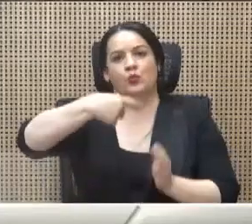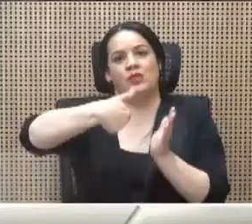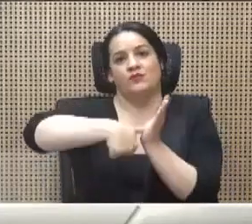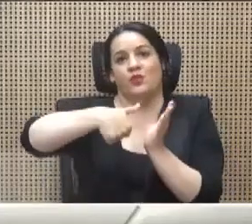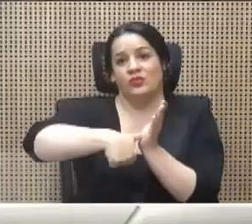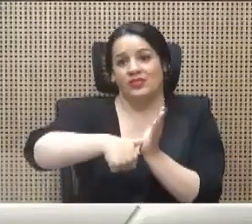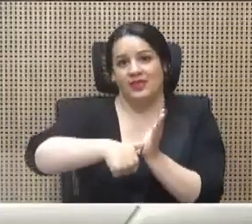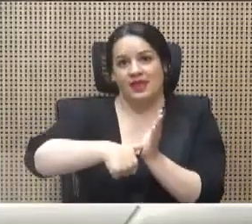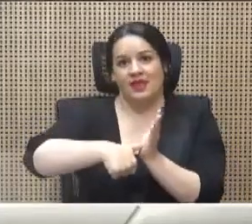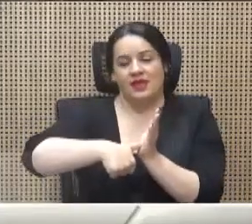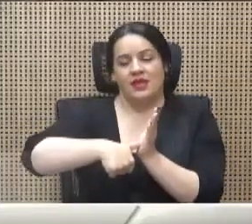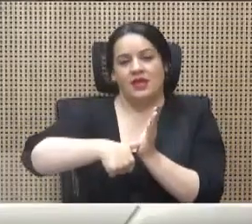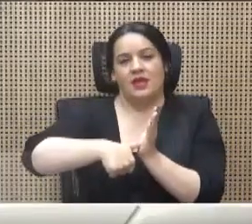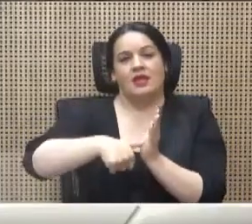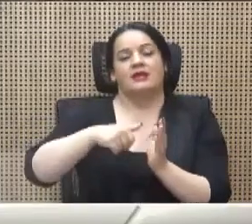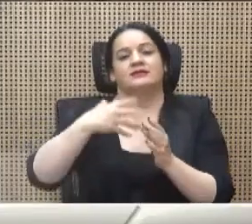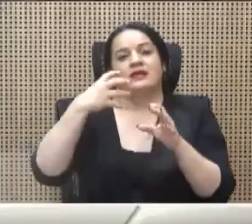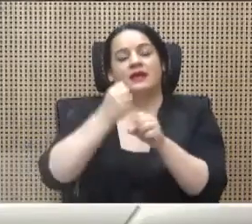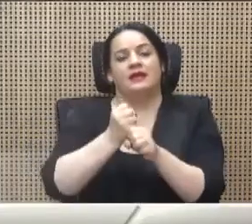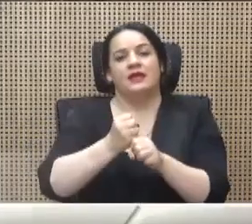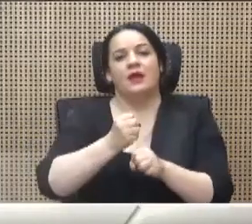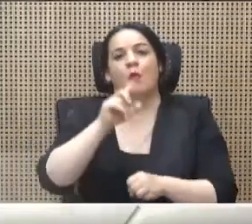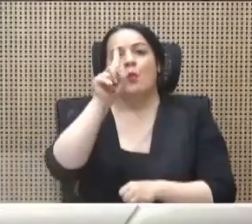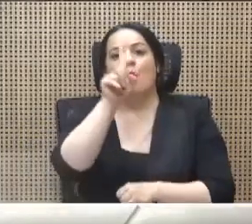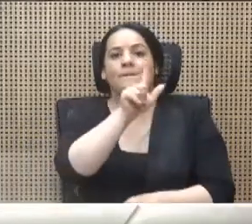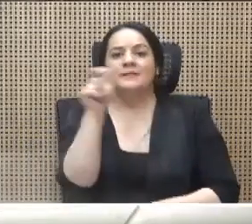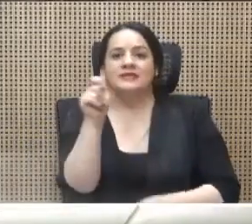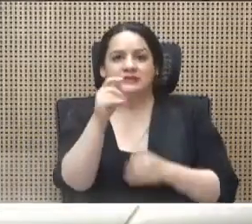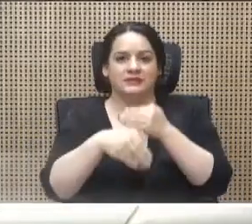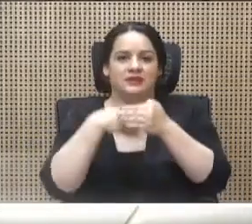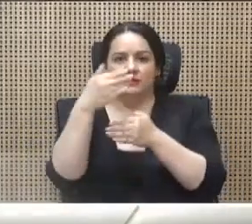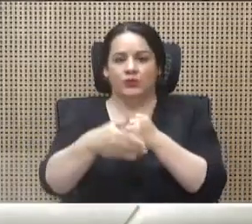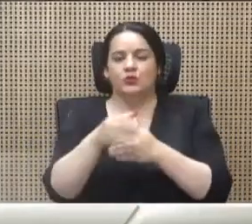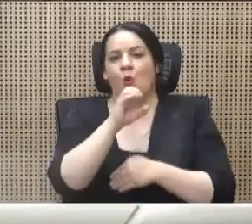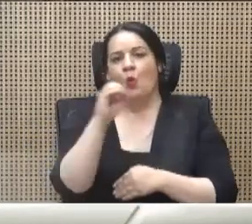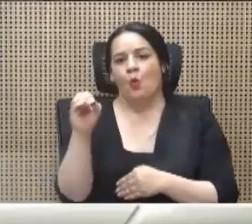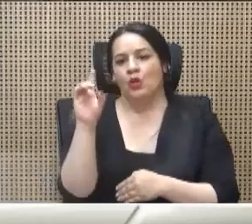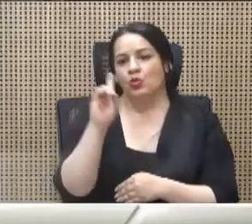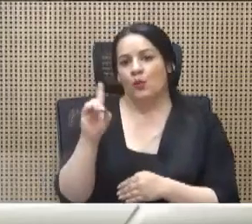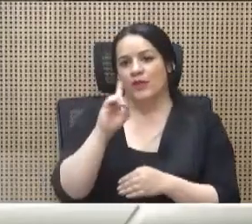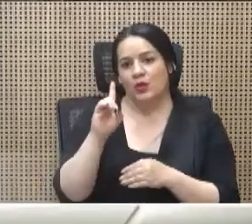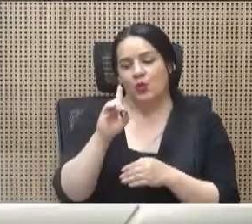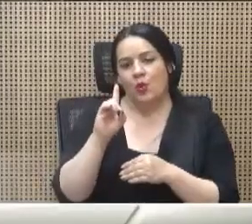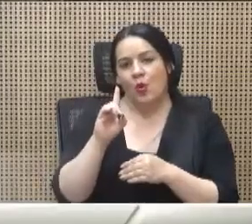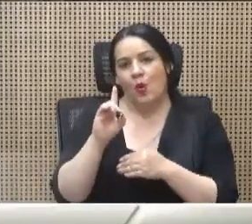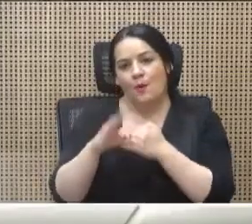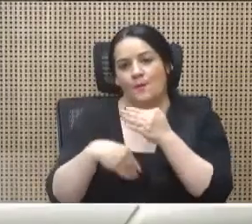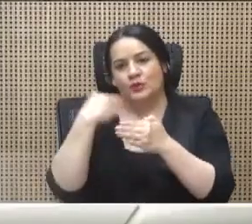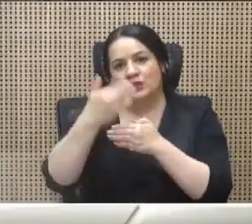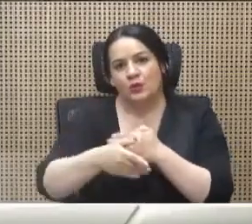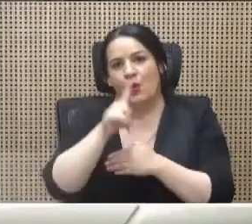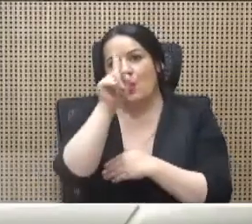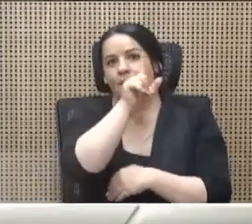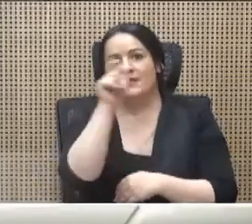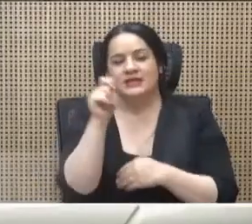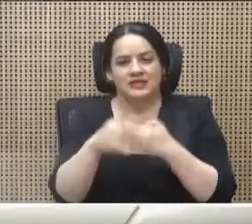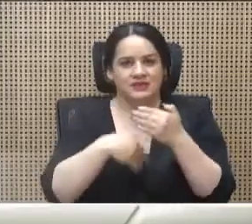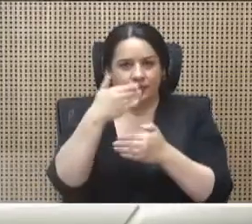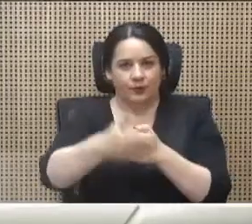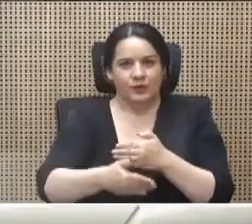electoral se efectuaría un mes después o el domingo posterior a un mes después de